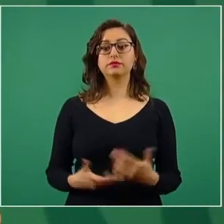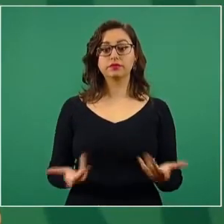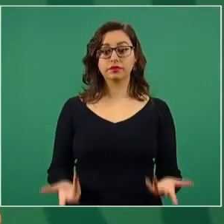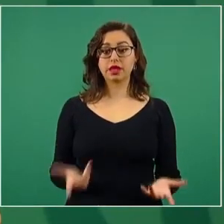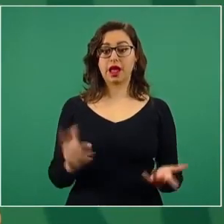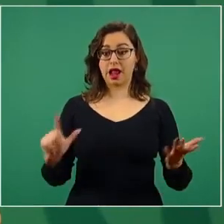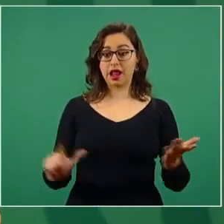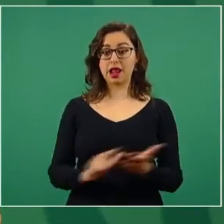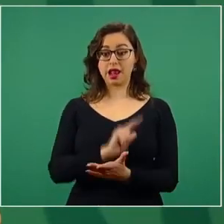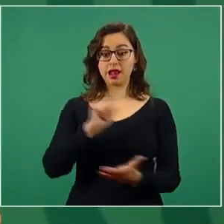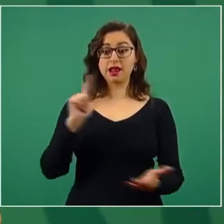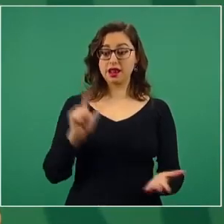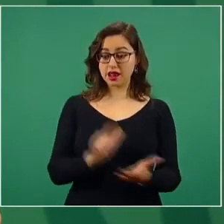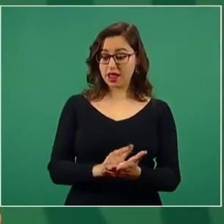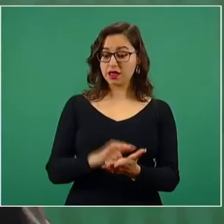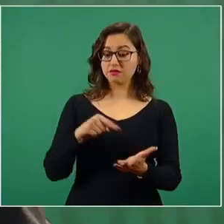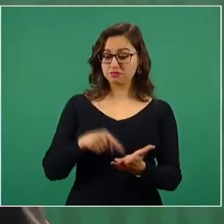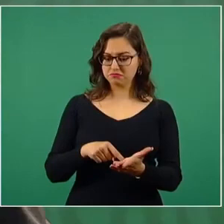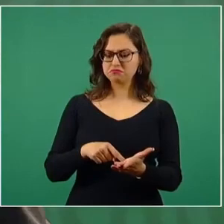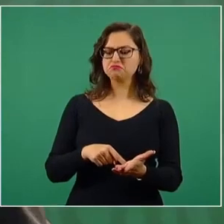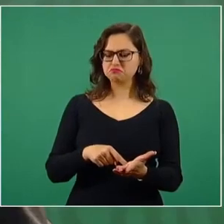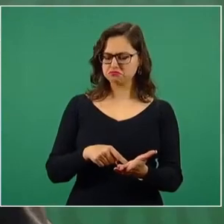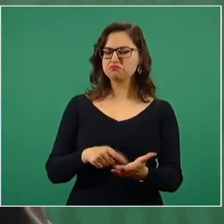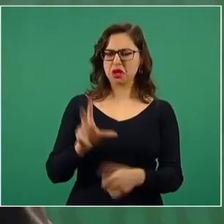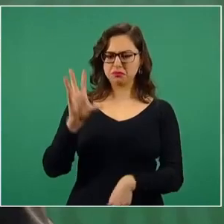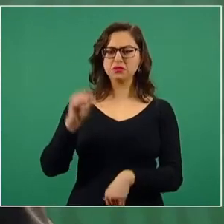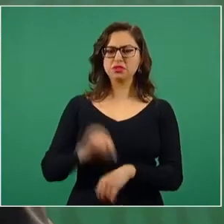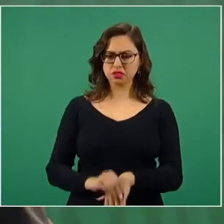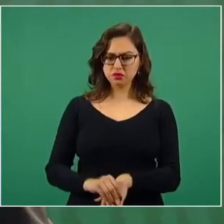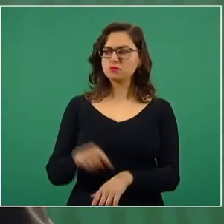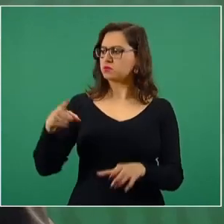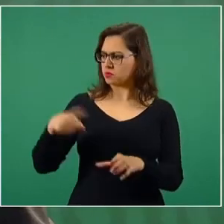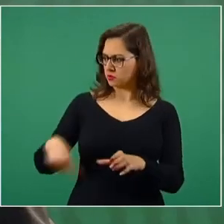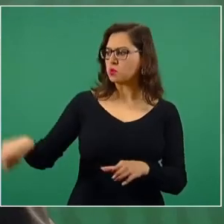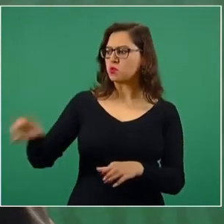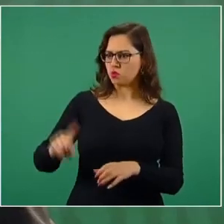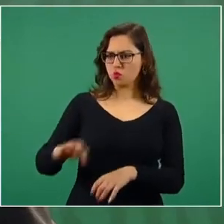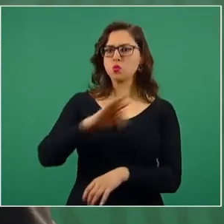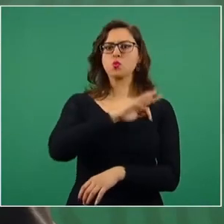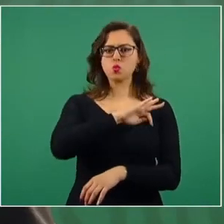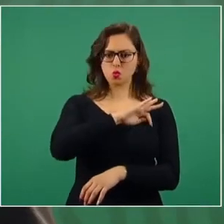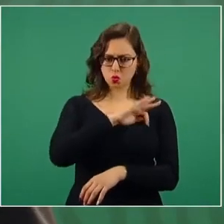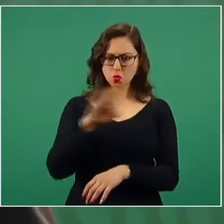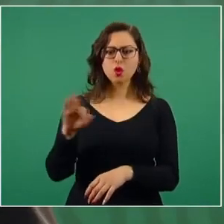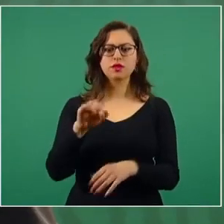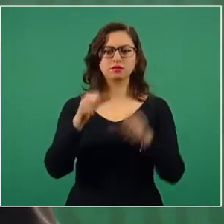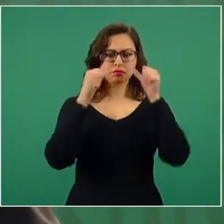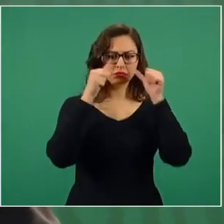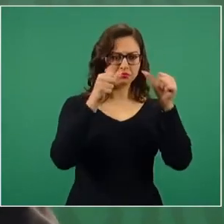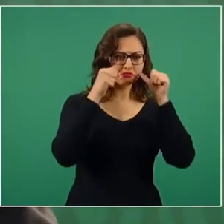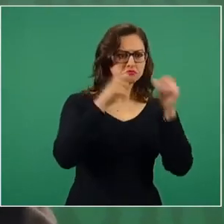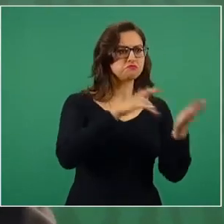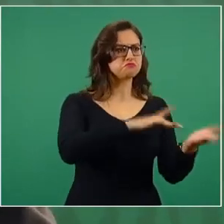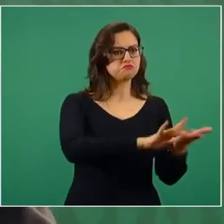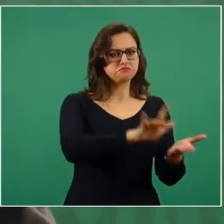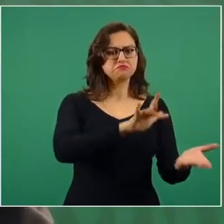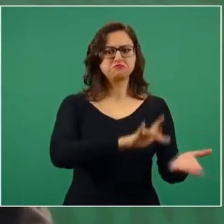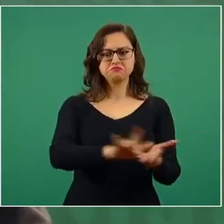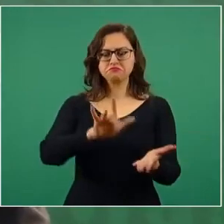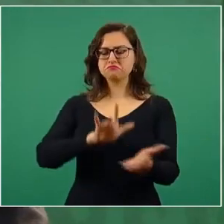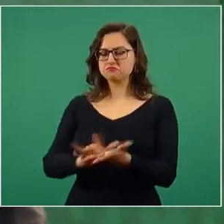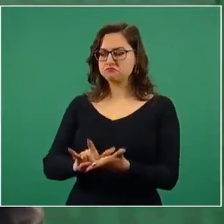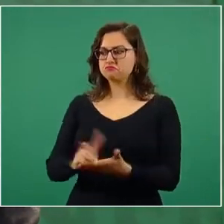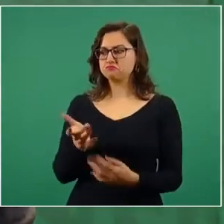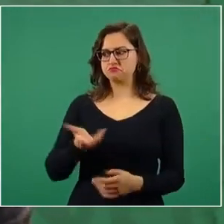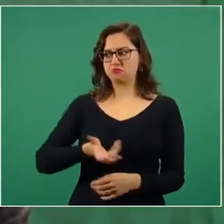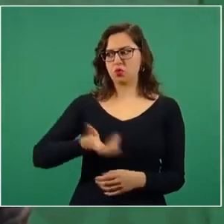ordenamientos legales de las Fuerzas Armadas. Ahora están llevando a cabo